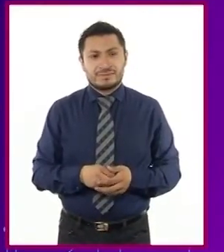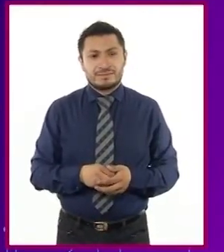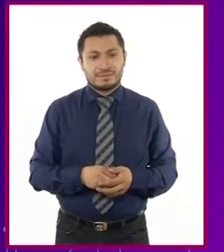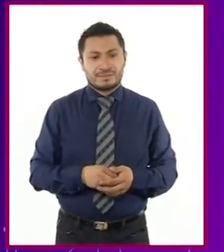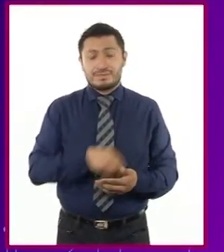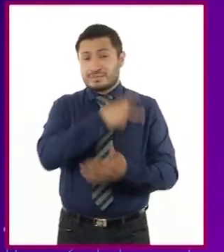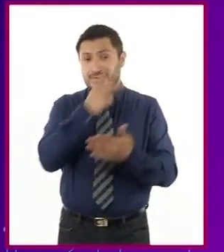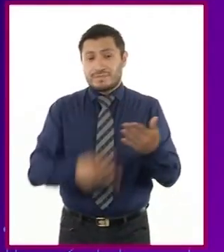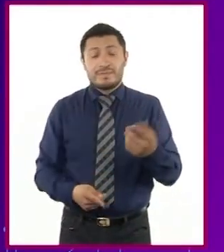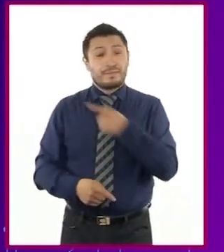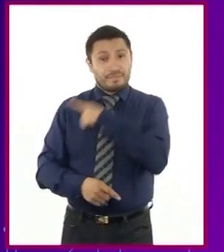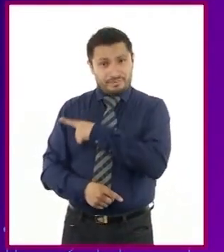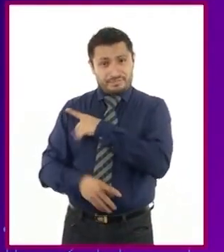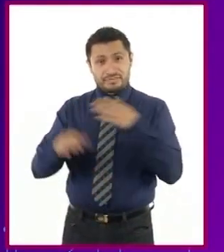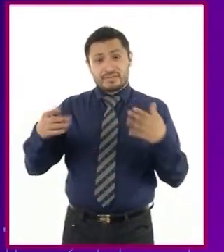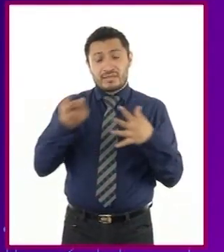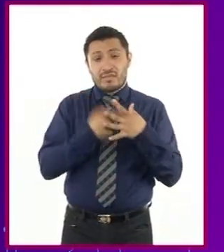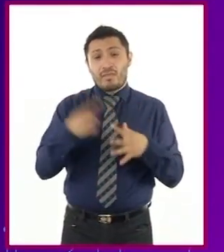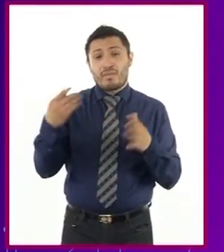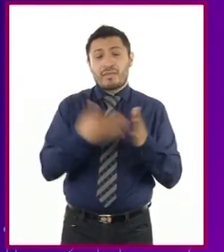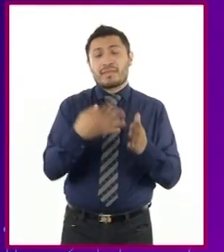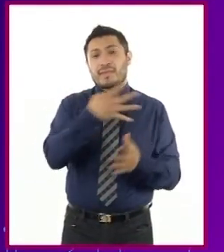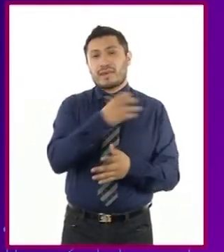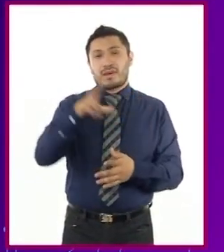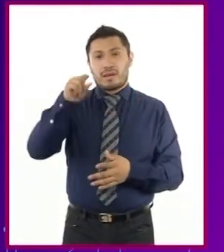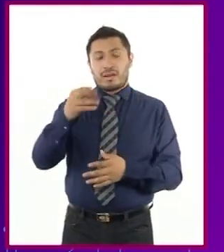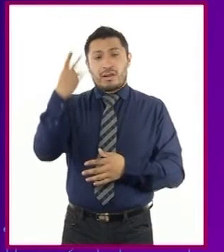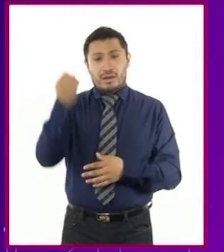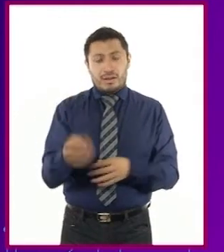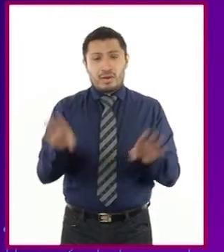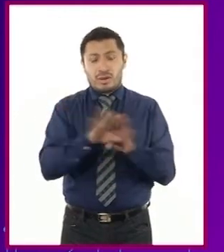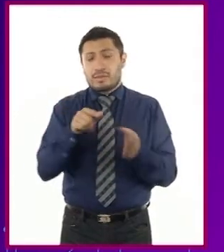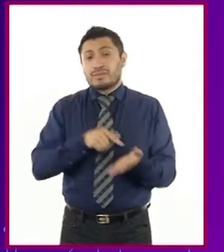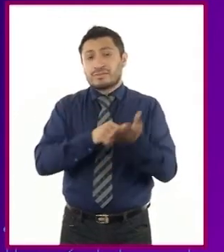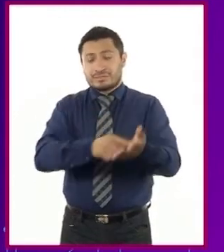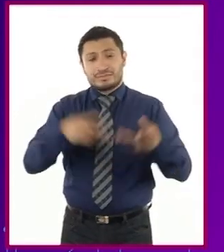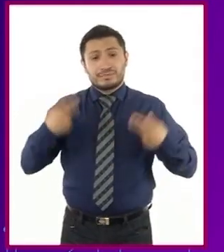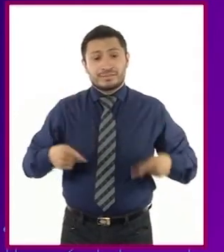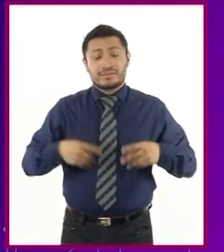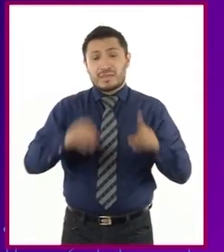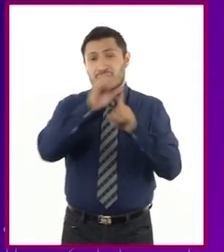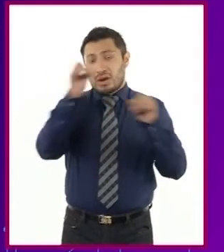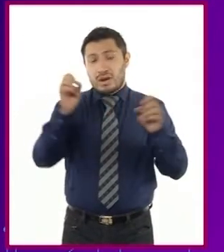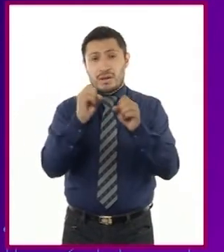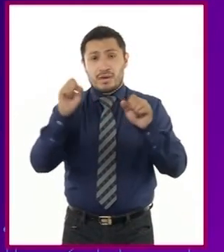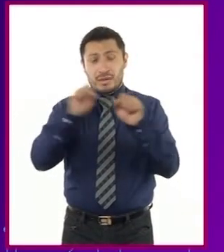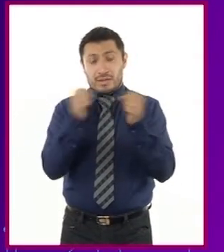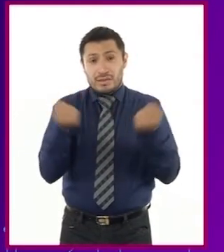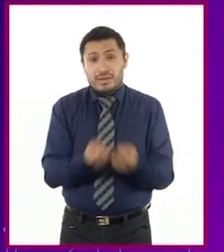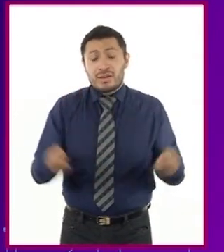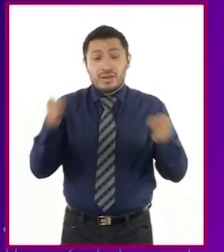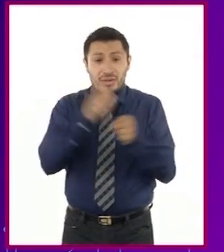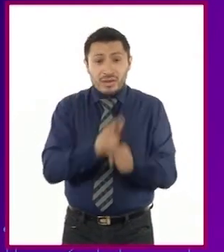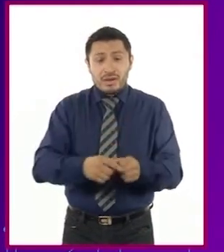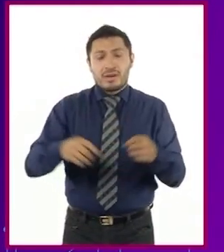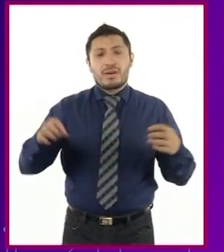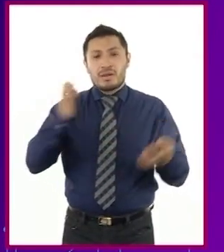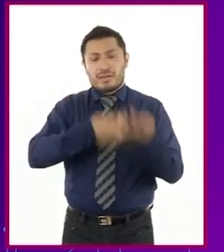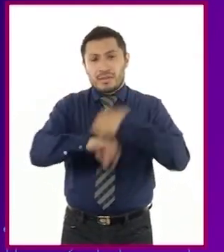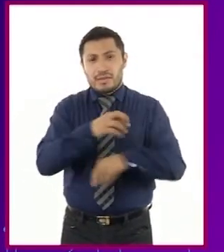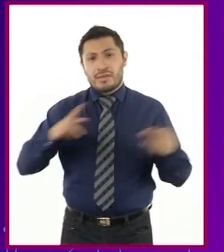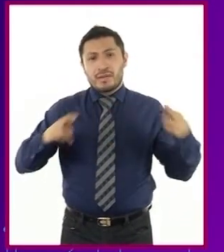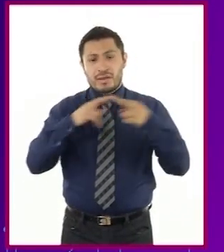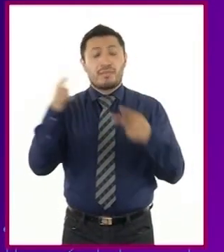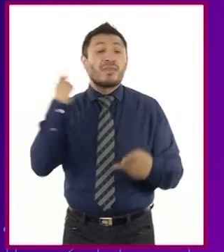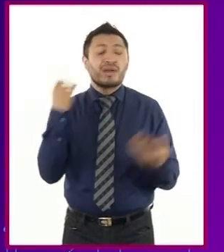El programa Paisano nace en 1989 como una propuesta ciudadana de organizaciones sociales, empresariales, religiosas y políticas